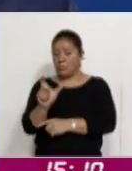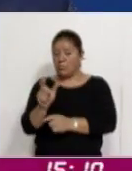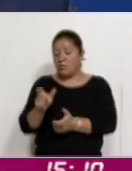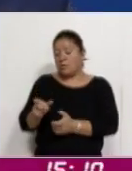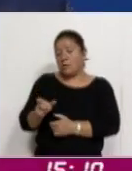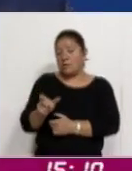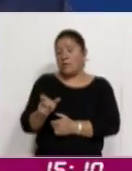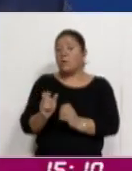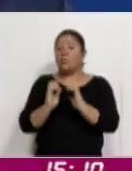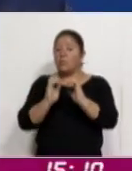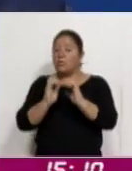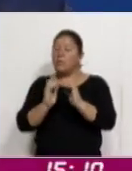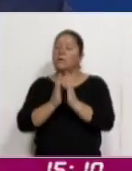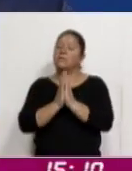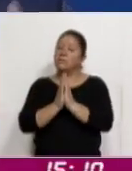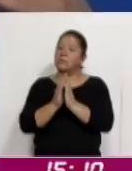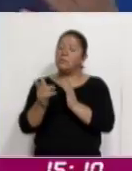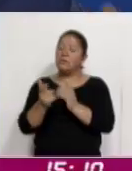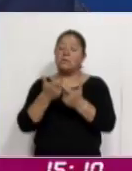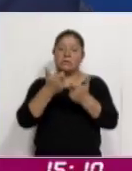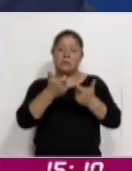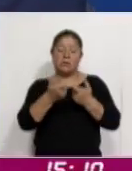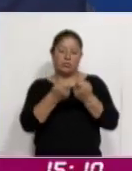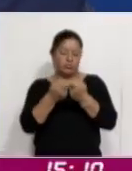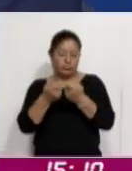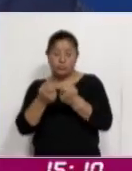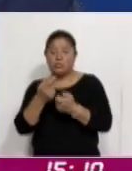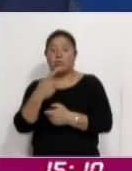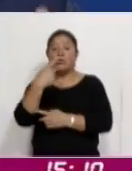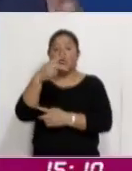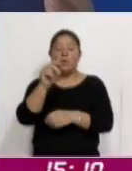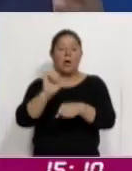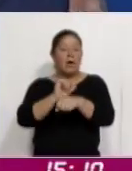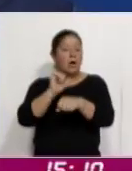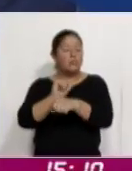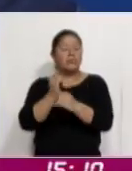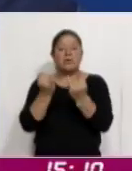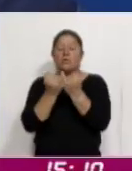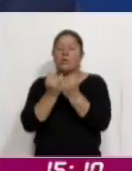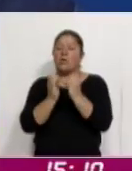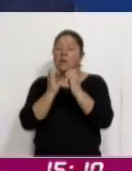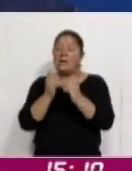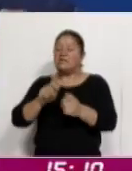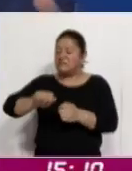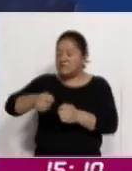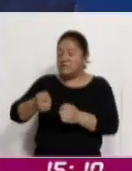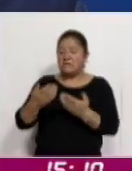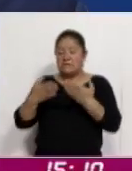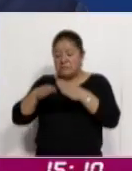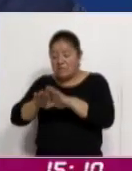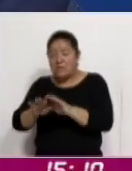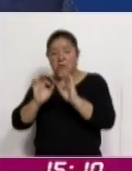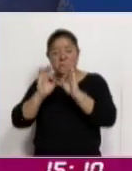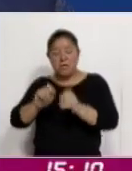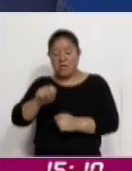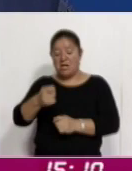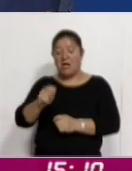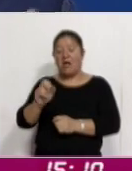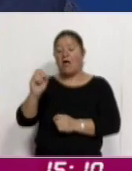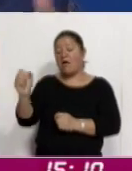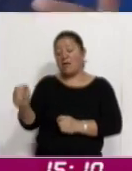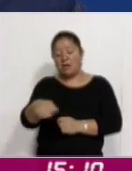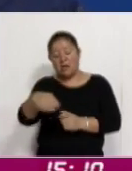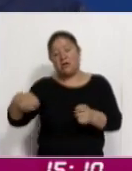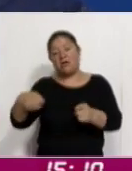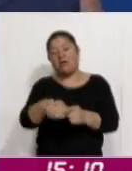mucho cuidado con el manejo de su efectivo, con sus vehículos, por favor, bien cerrado, que no tengan las llaves pegadas, que no